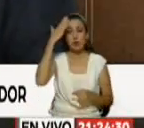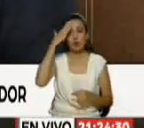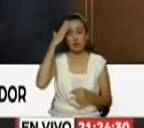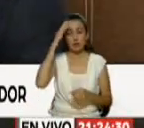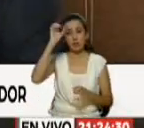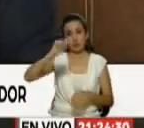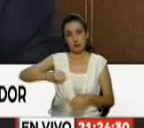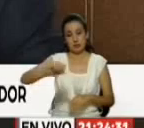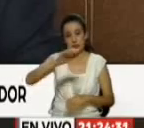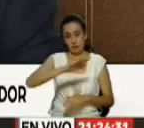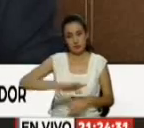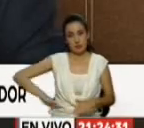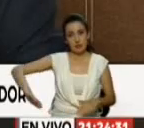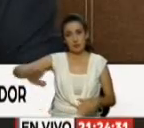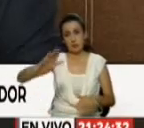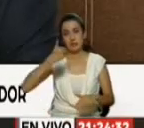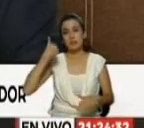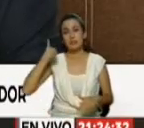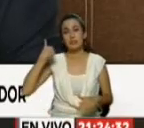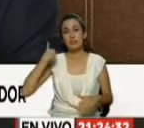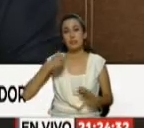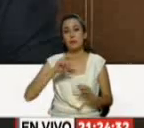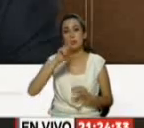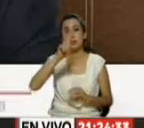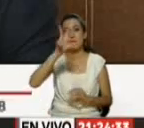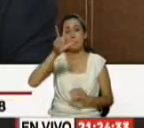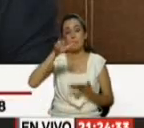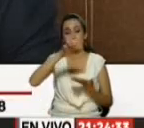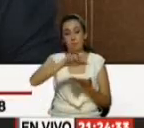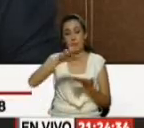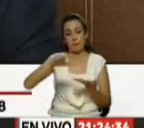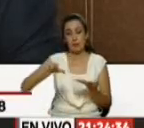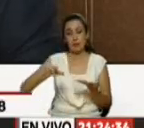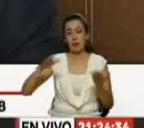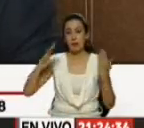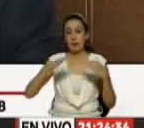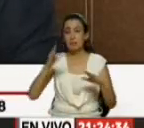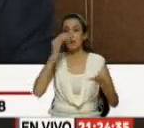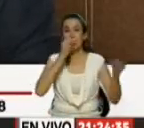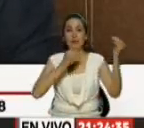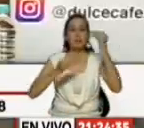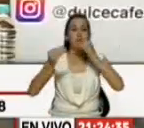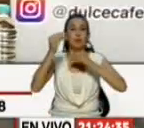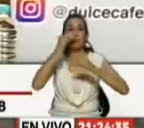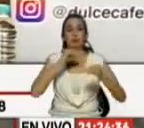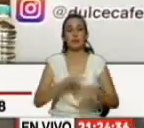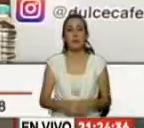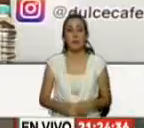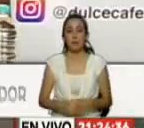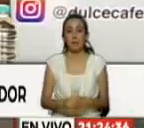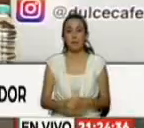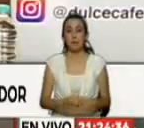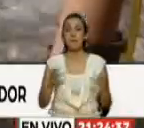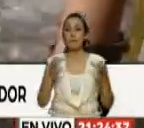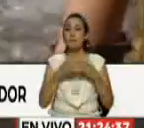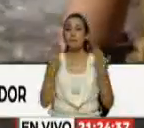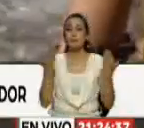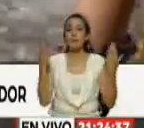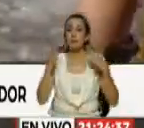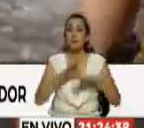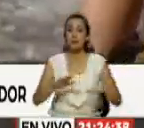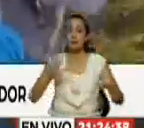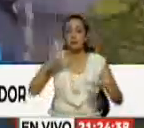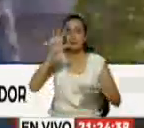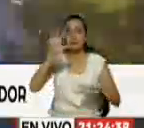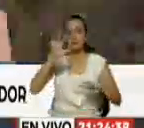calle Agustín Freire tenemos alrededor de 23 establecimientos de alimentos y bebidas, es decir, restaurantes. La Coordinación de Turismo de las Zonas